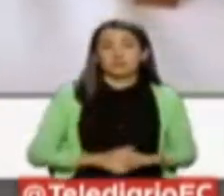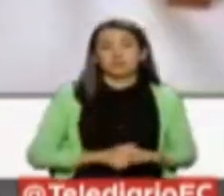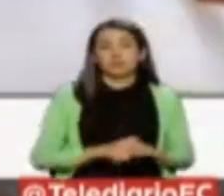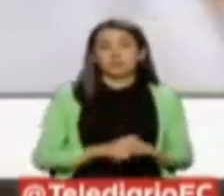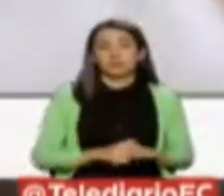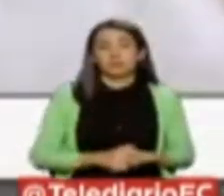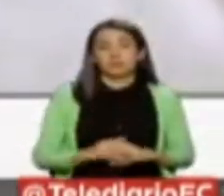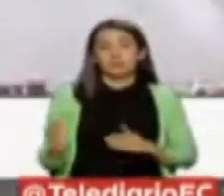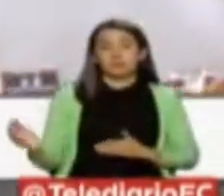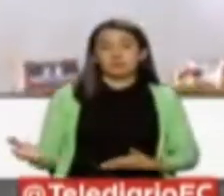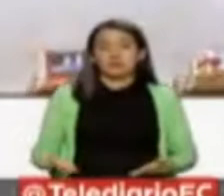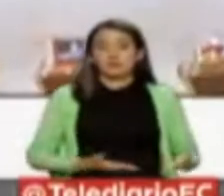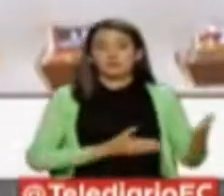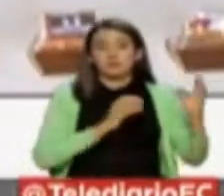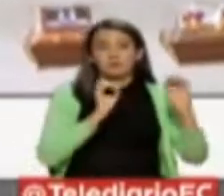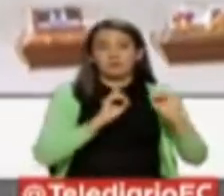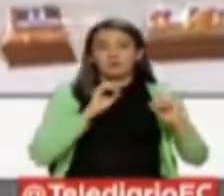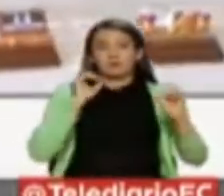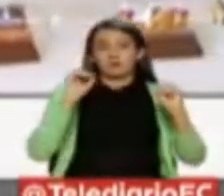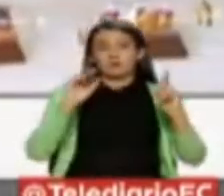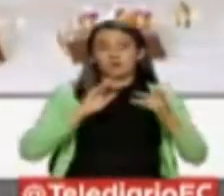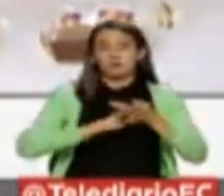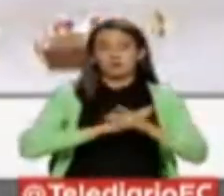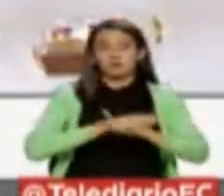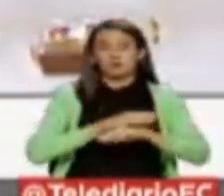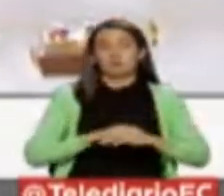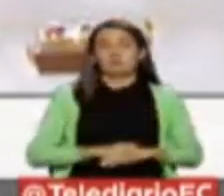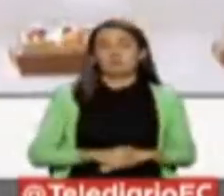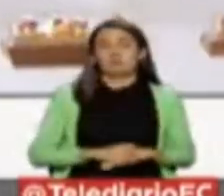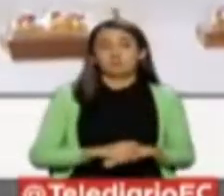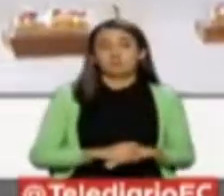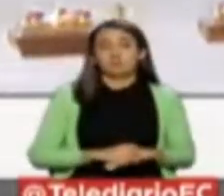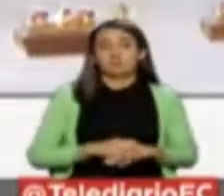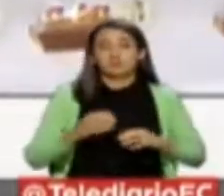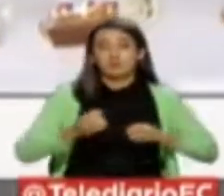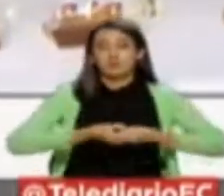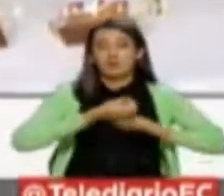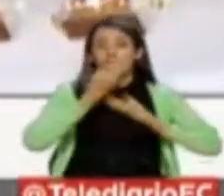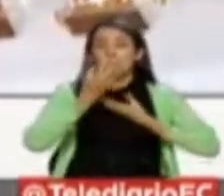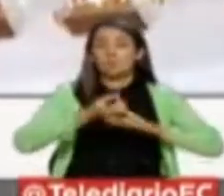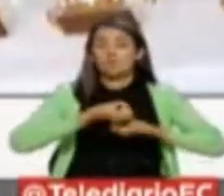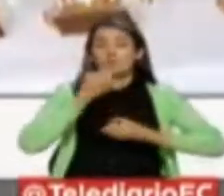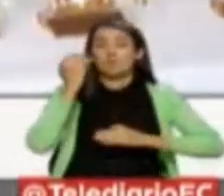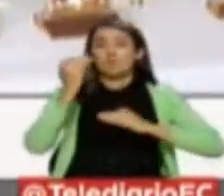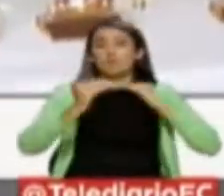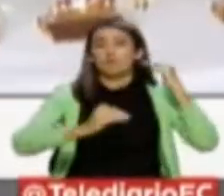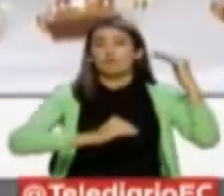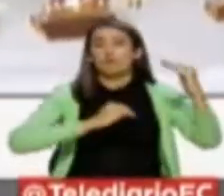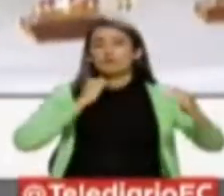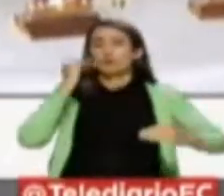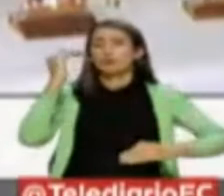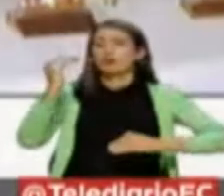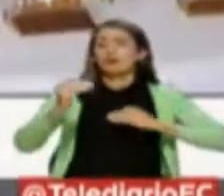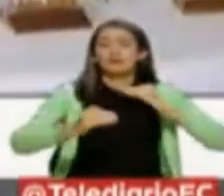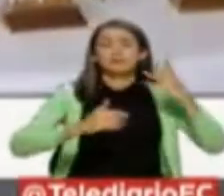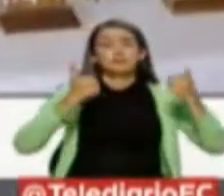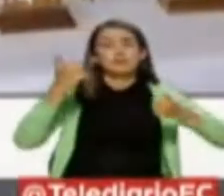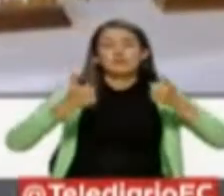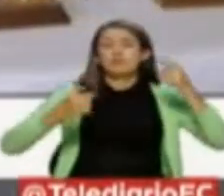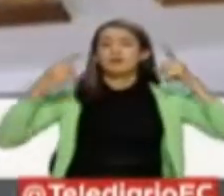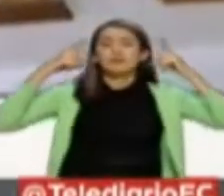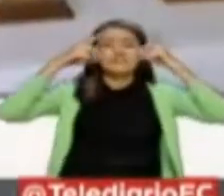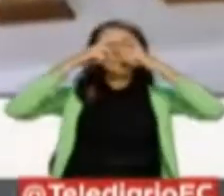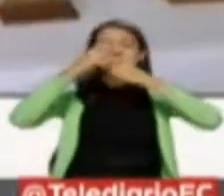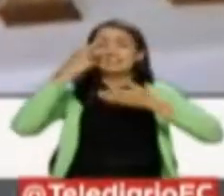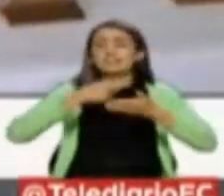ustedes lo sabrán oportunamente, mi niño. Cuéntenos, ¿cuál es el proceso? ¿Qué hace tan complicado a este trabajo